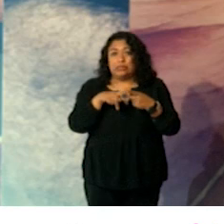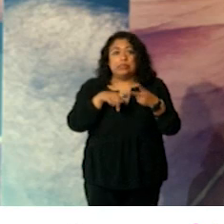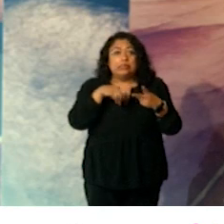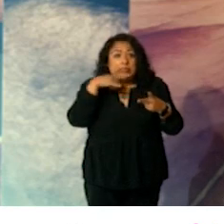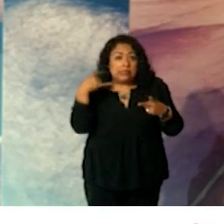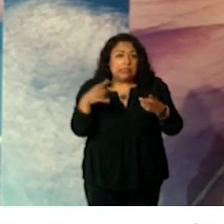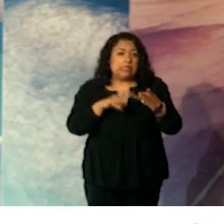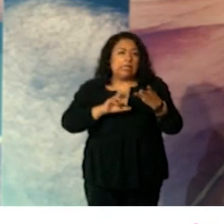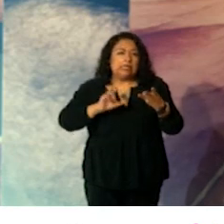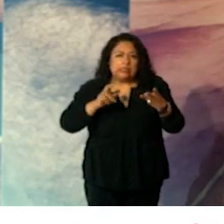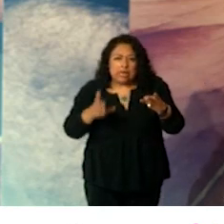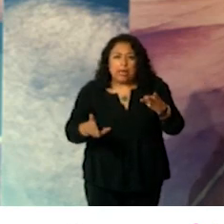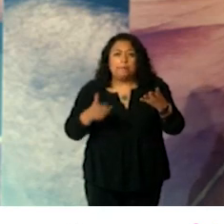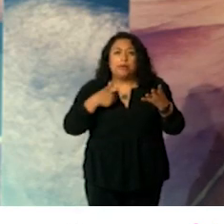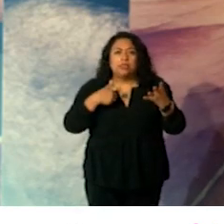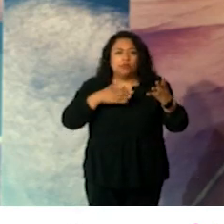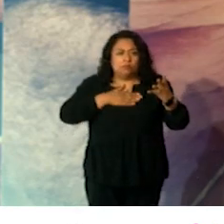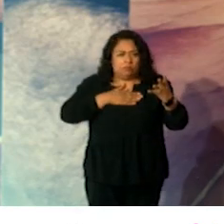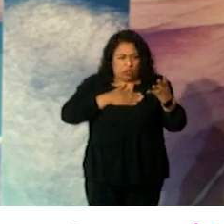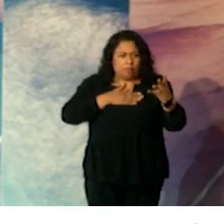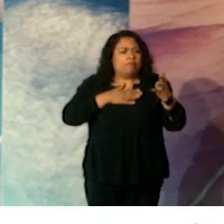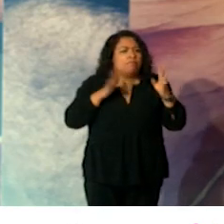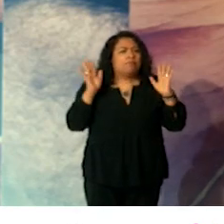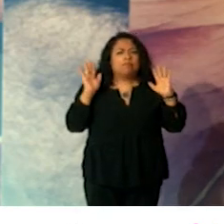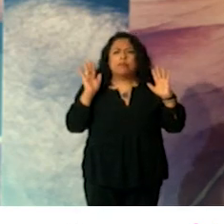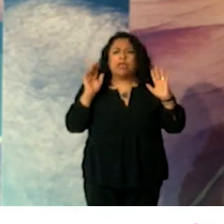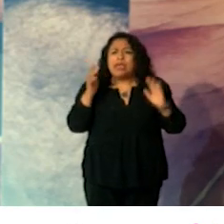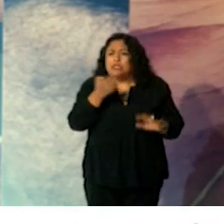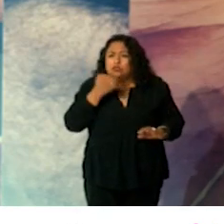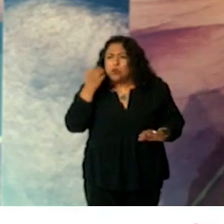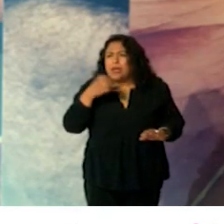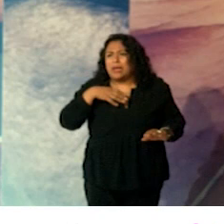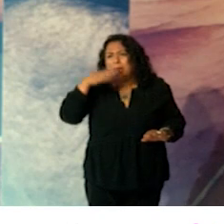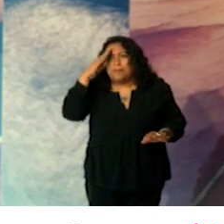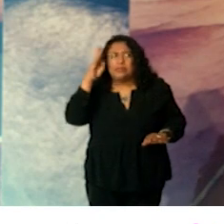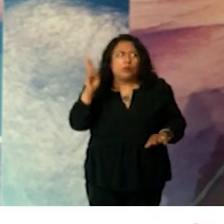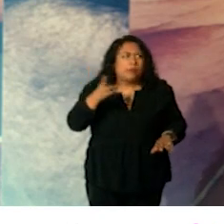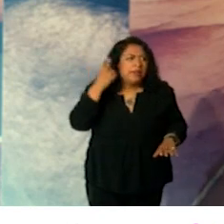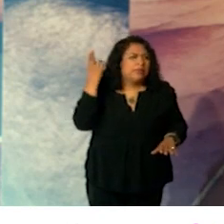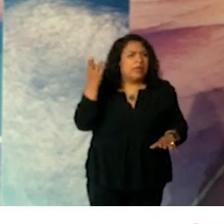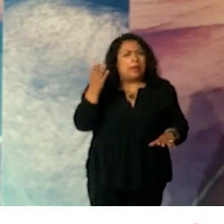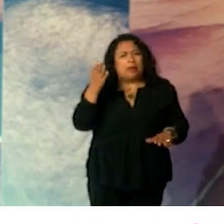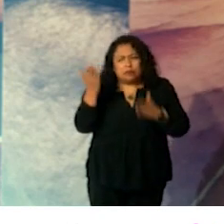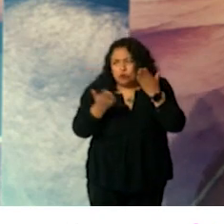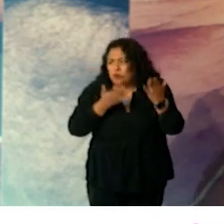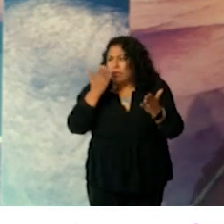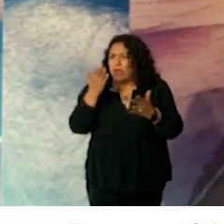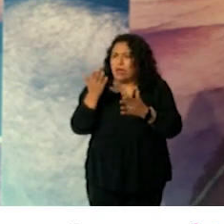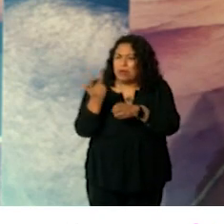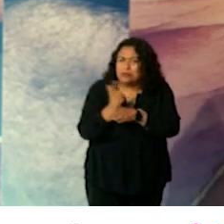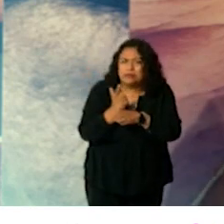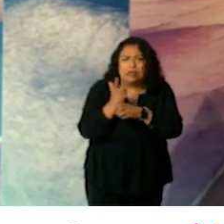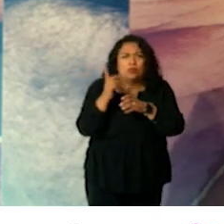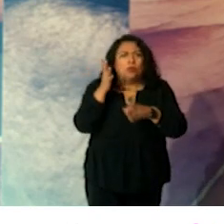en lugares como Chiapas, y en mi caso Montepatria, hay chicas que en vez de estar en la escuela y pensar en la universidad, y pensar en una carrera, y pensar en una vocación, y